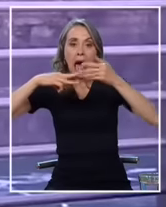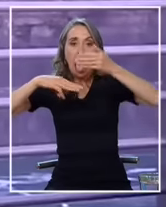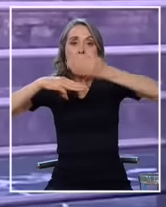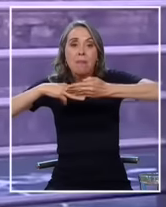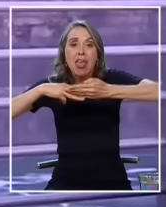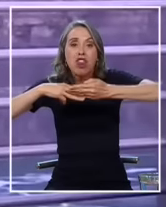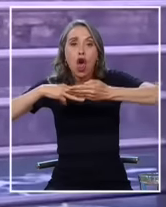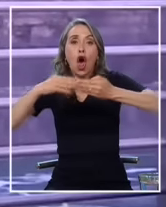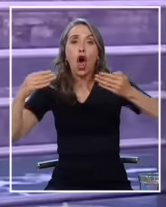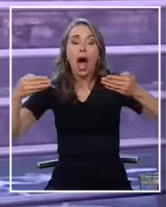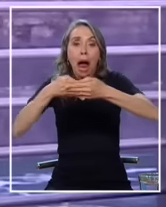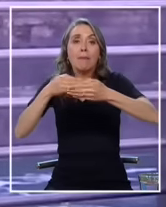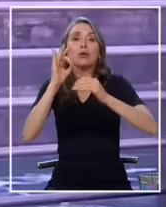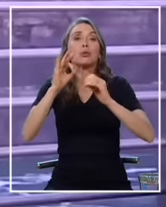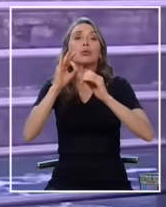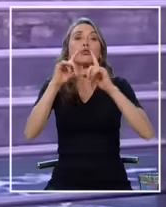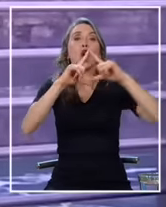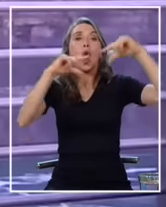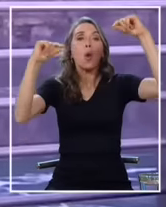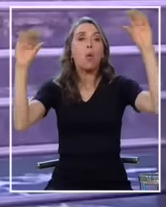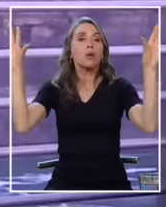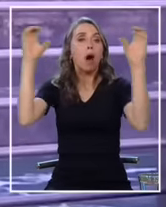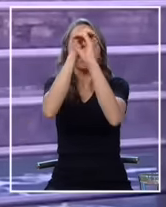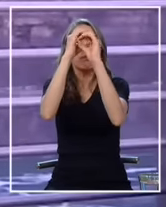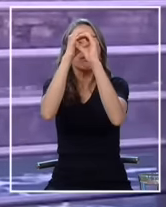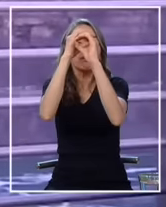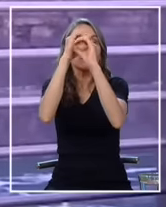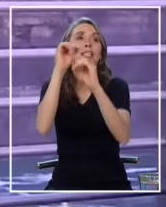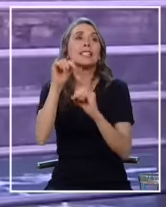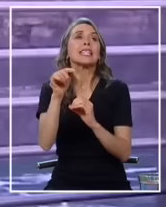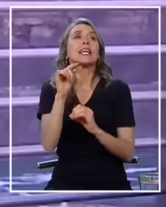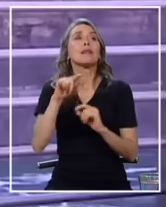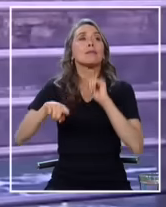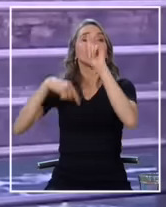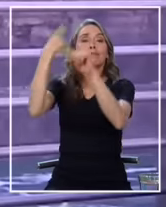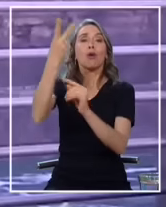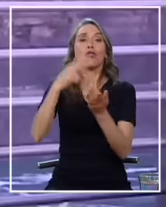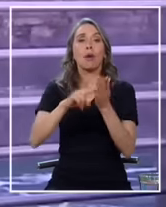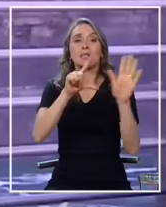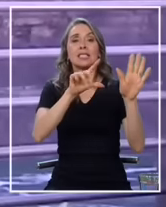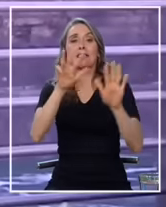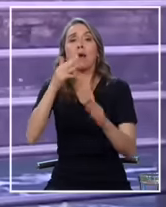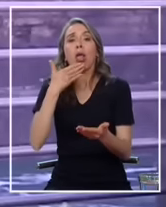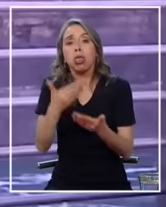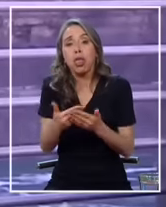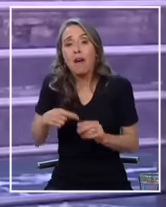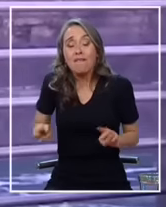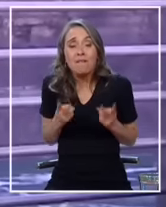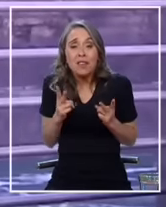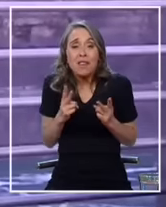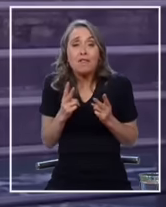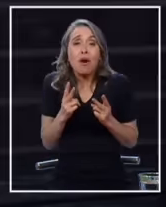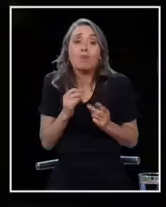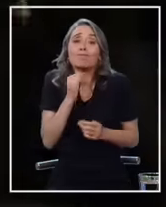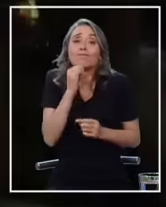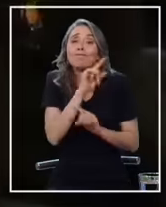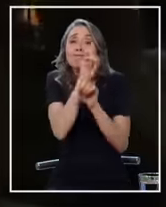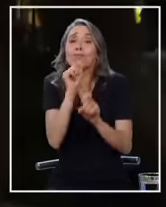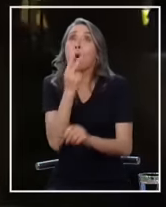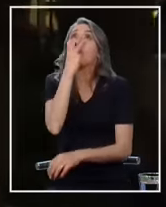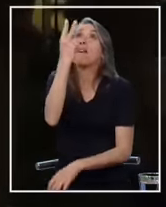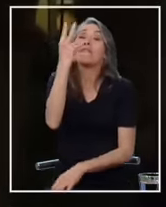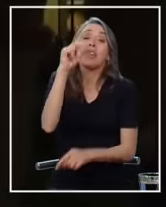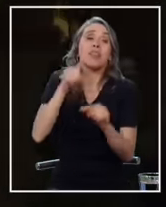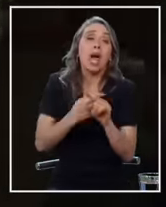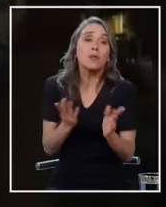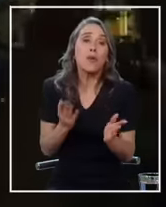en décadas. Este es el eclipse más cercano que viviremos hasta 2079, así que estamos vivos para ese entonces. Millones